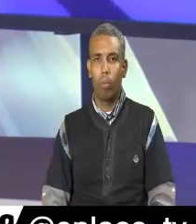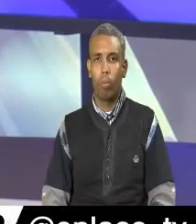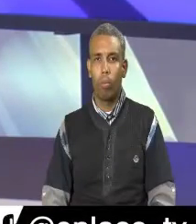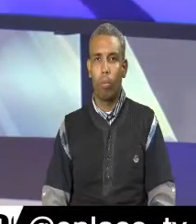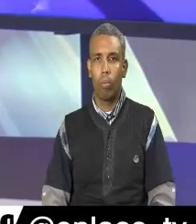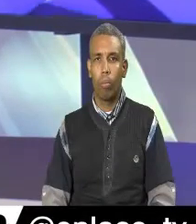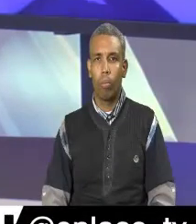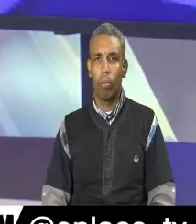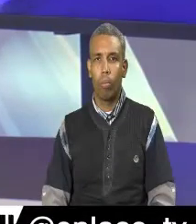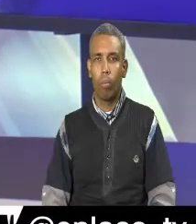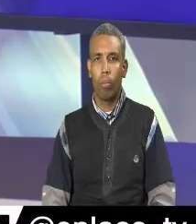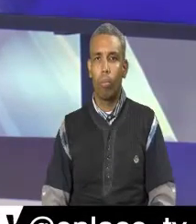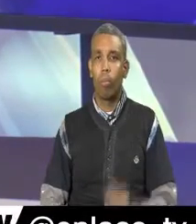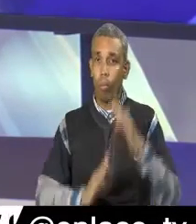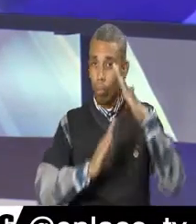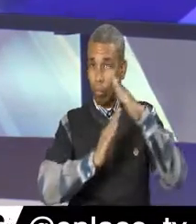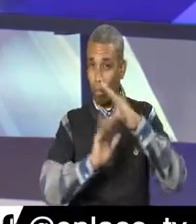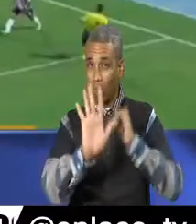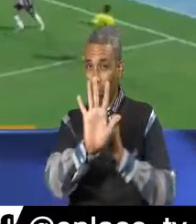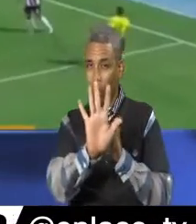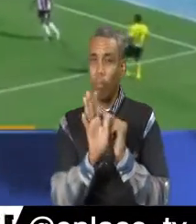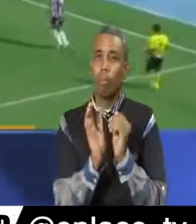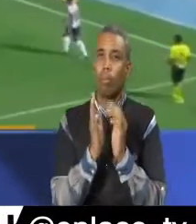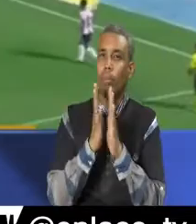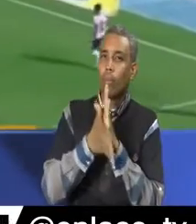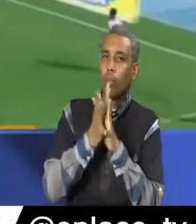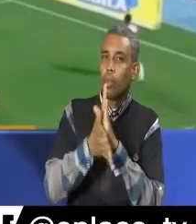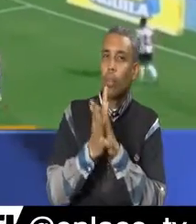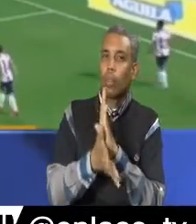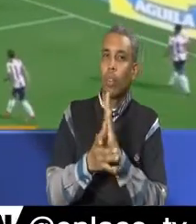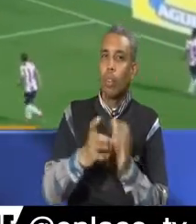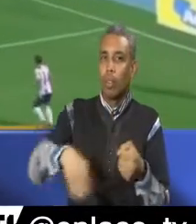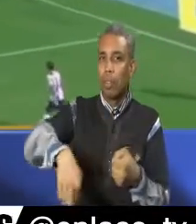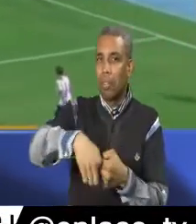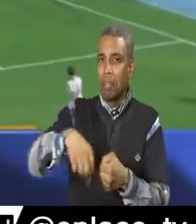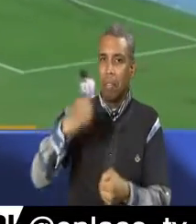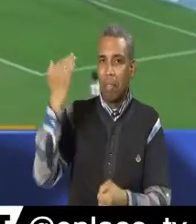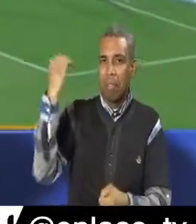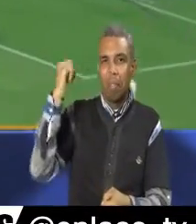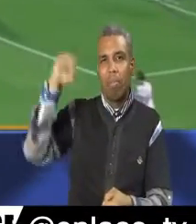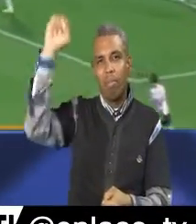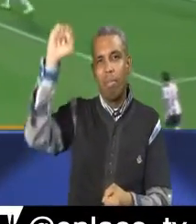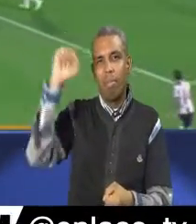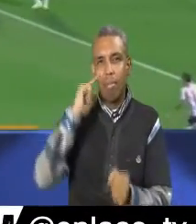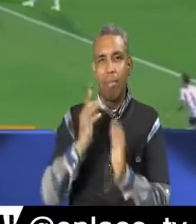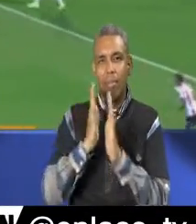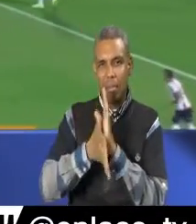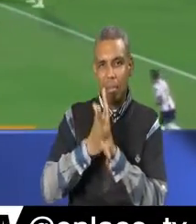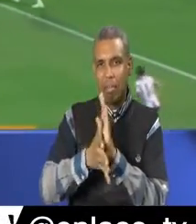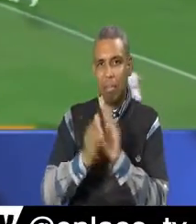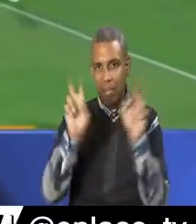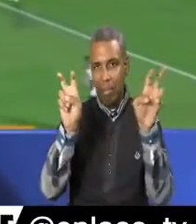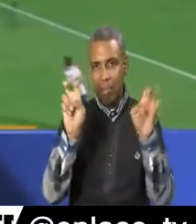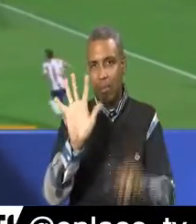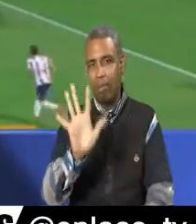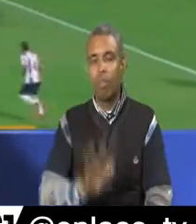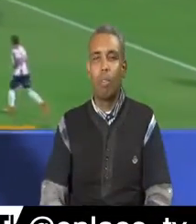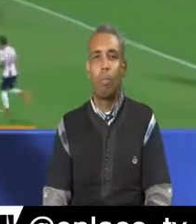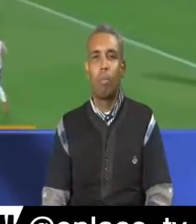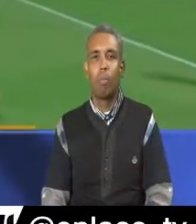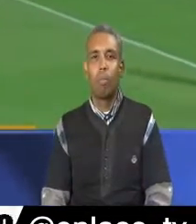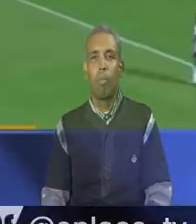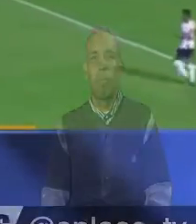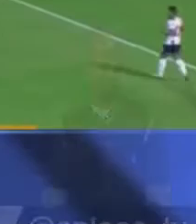Hacemos una pausa, pero no se muevan, porque al regresar estaremos hablando sobre el triunfo de la Alianza Petrolera ante el Atlético Junior.